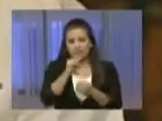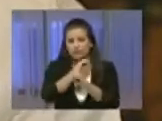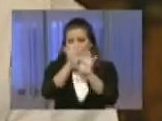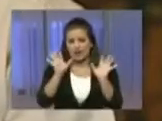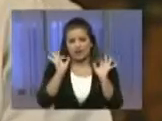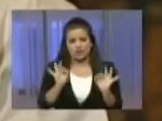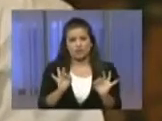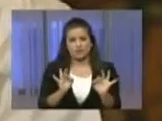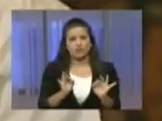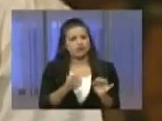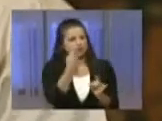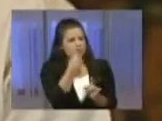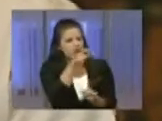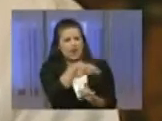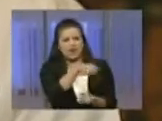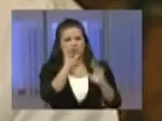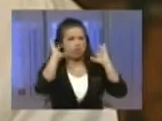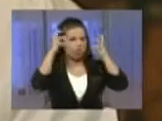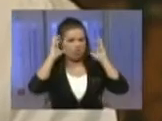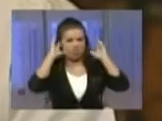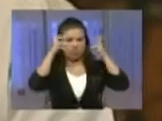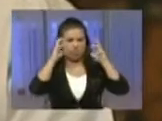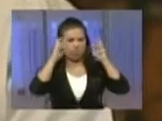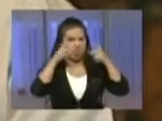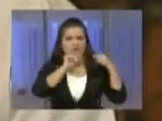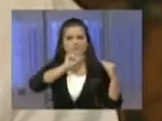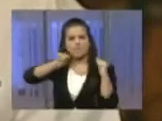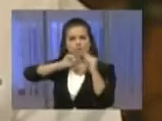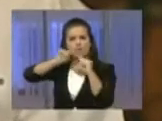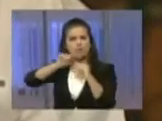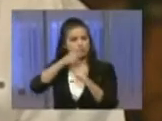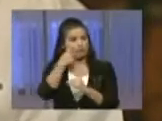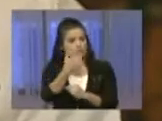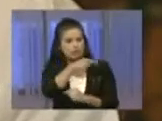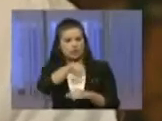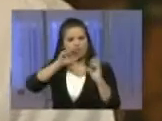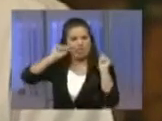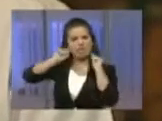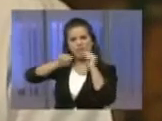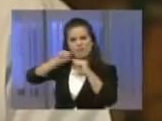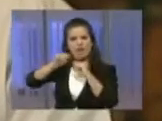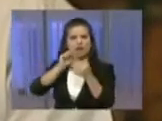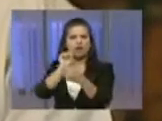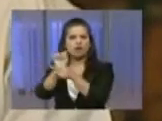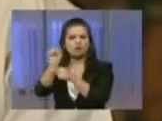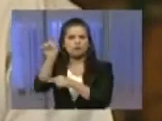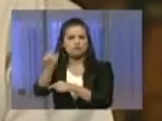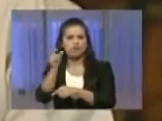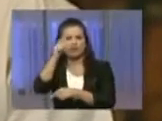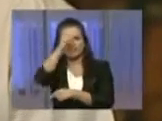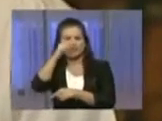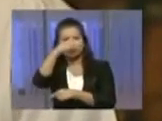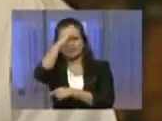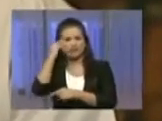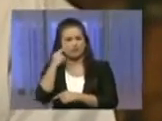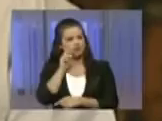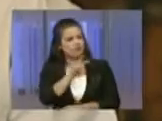espumar de rabia con lo que le respondieron a la rectora lucena y le respondieron a la verdad y el